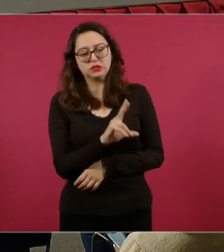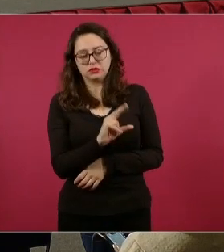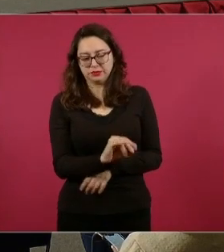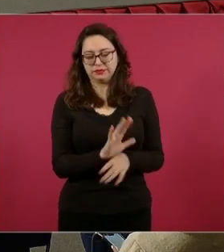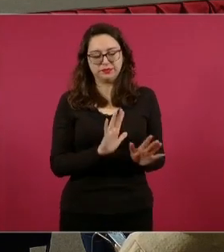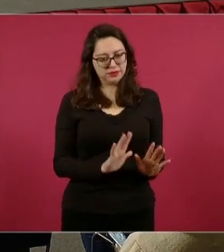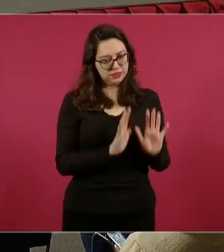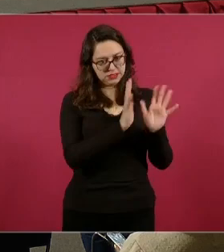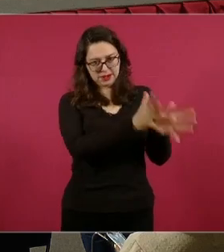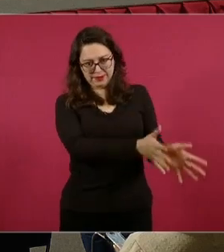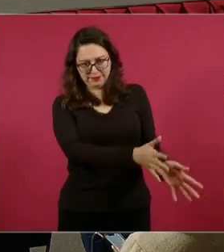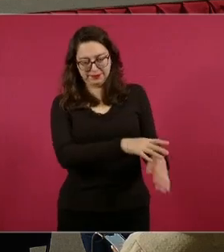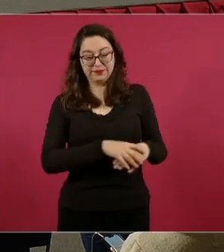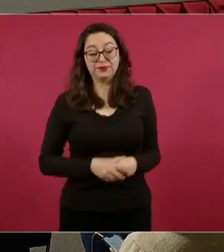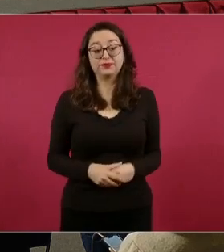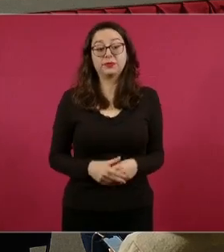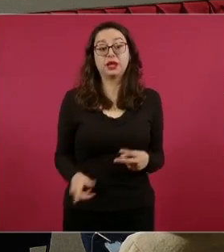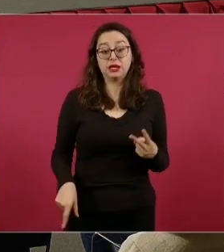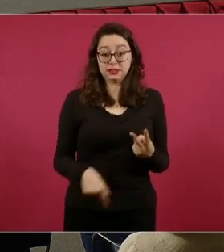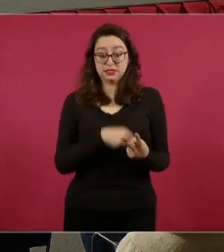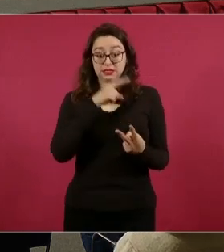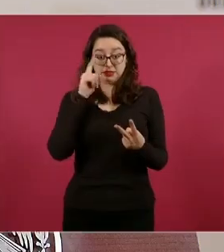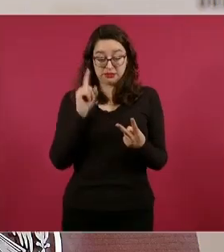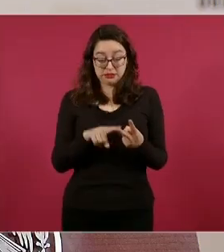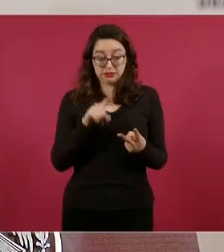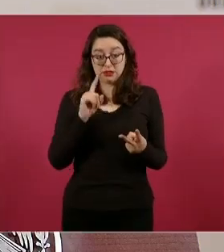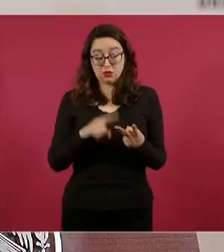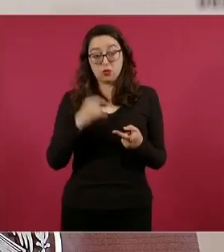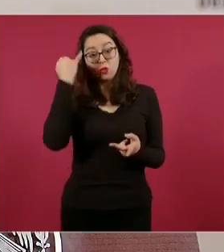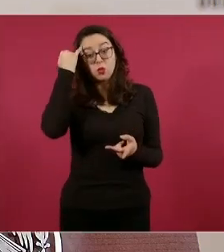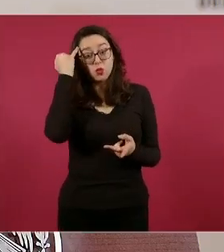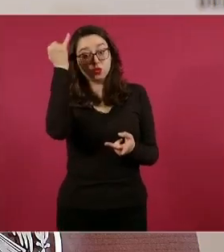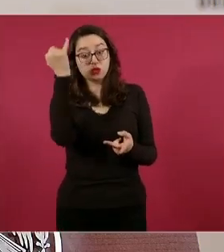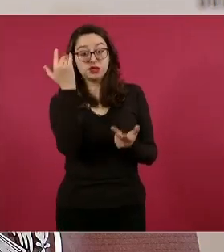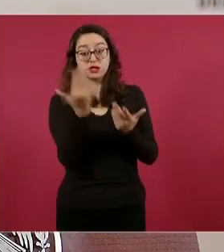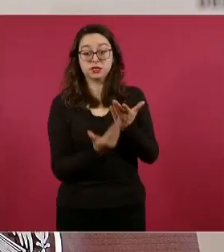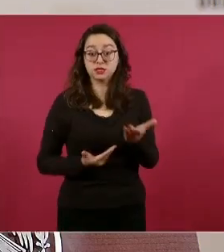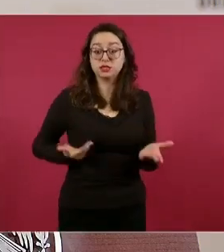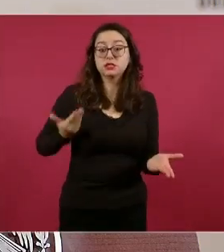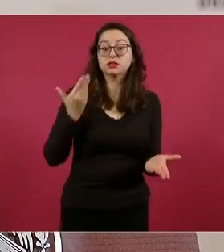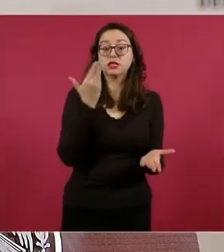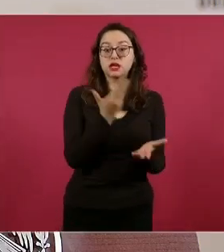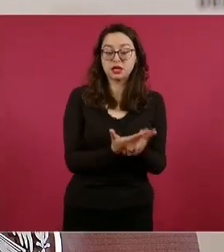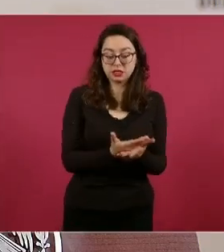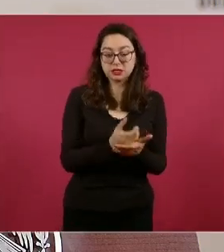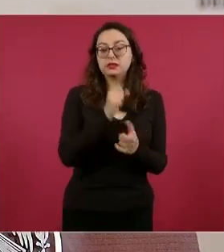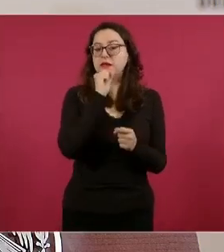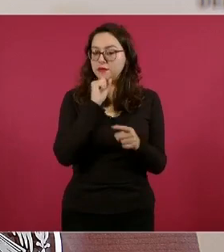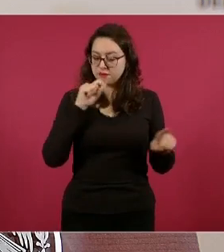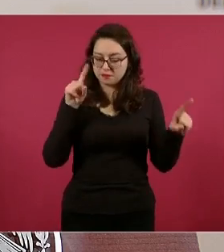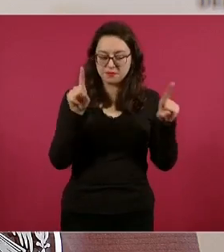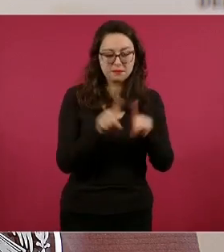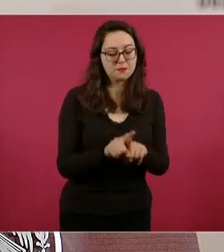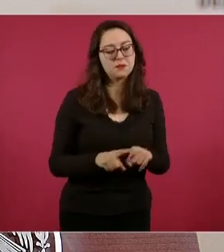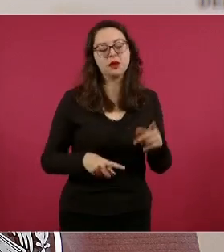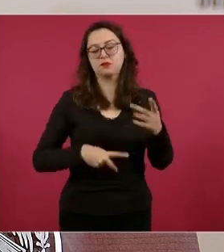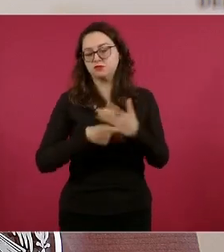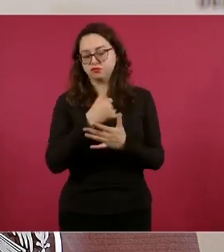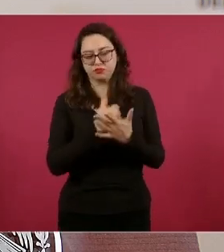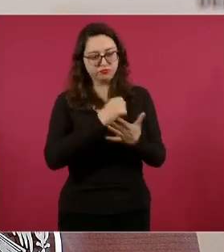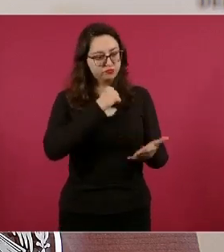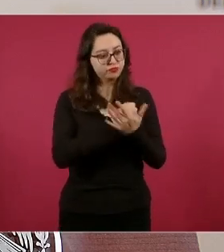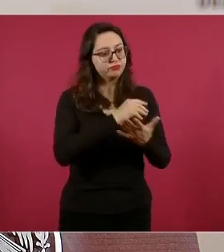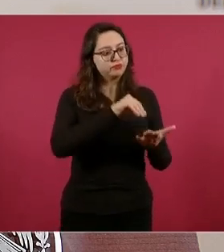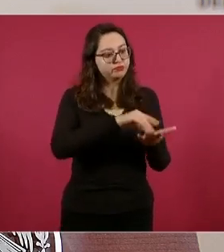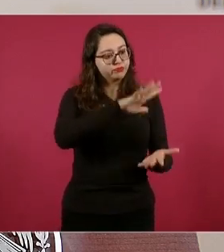esta segunda parte, segunda de las iniciativas que estamos hoy presentando con proyecto de decreto, consiste